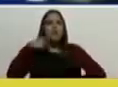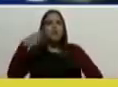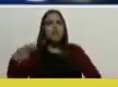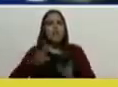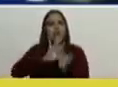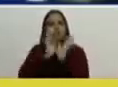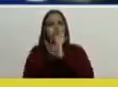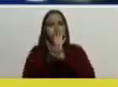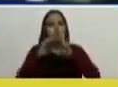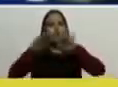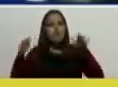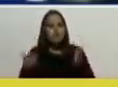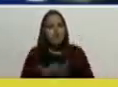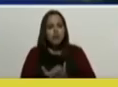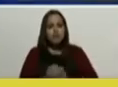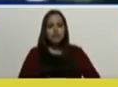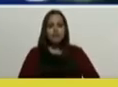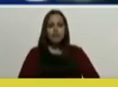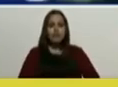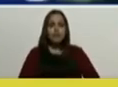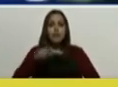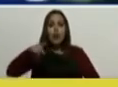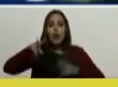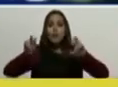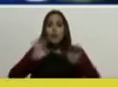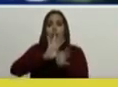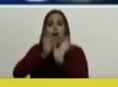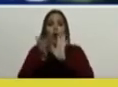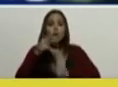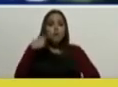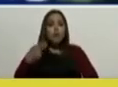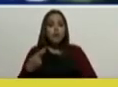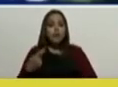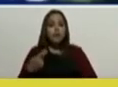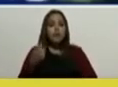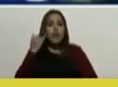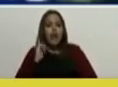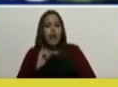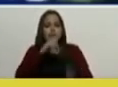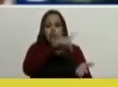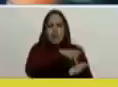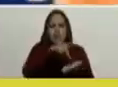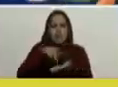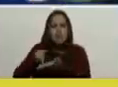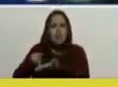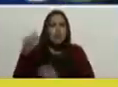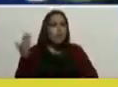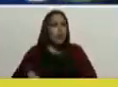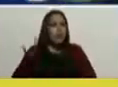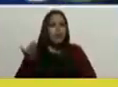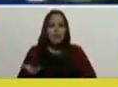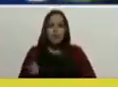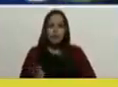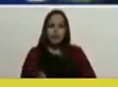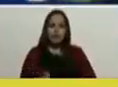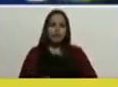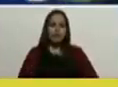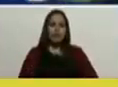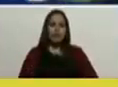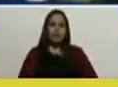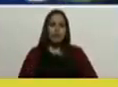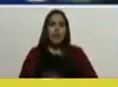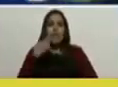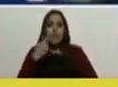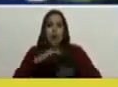mundial. Y esa nueva geopolítica mundial tiene actores importantísimos. Se hablaba de un